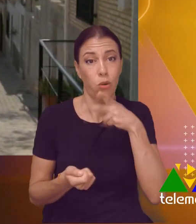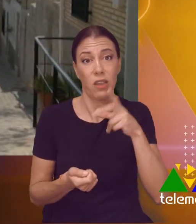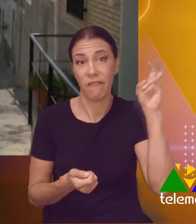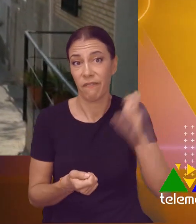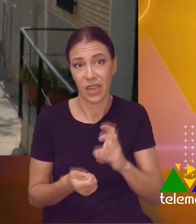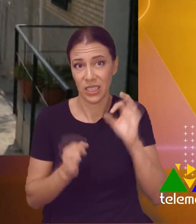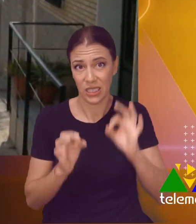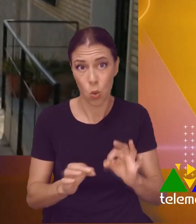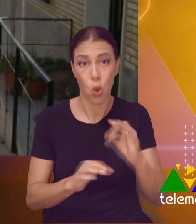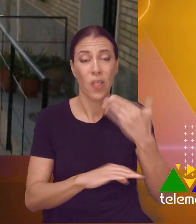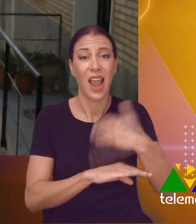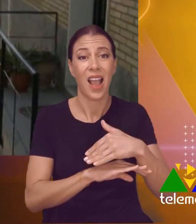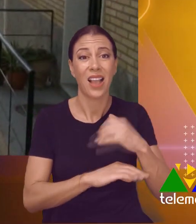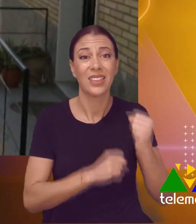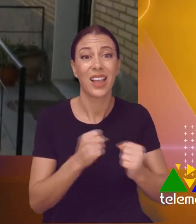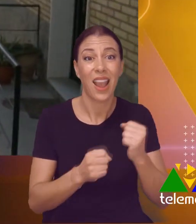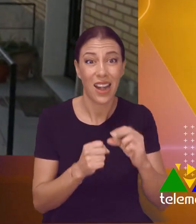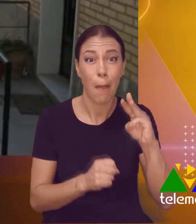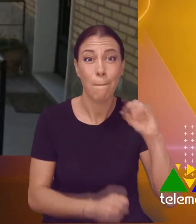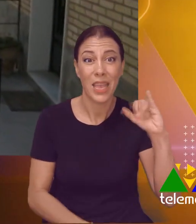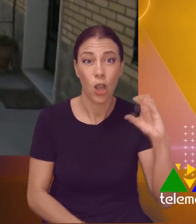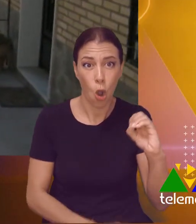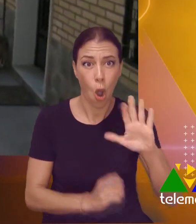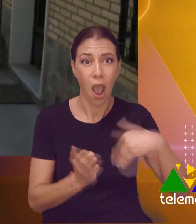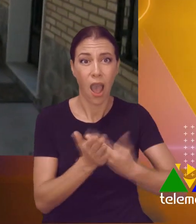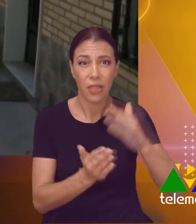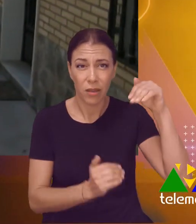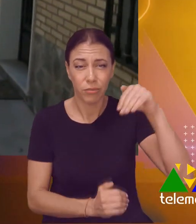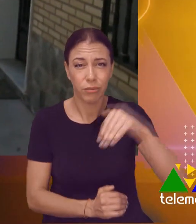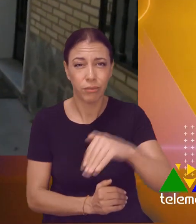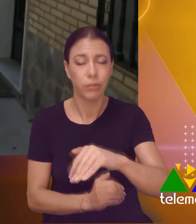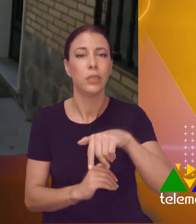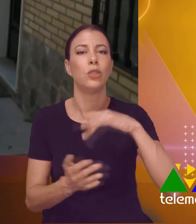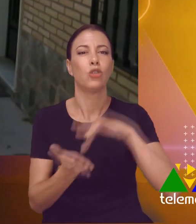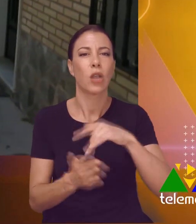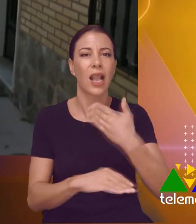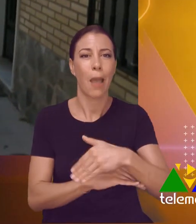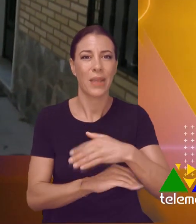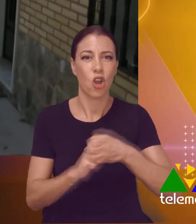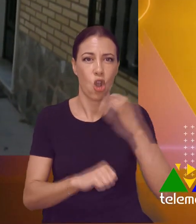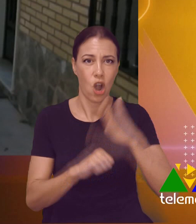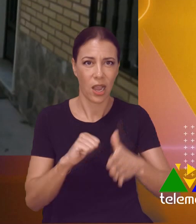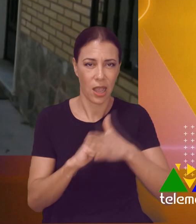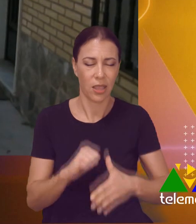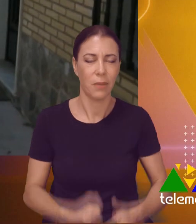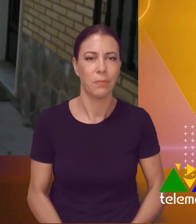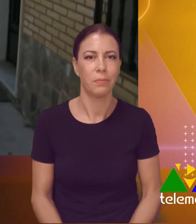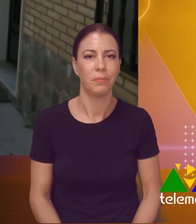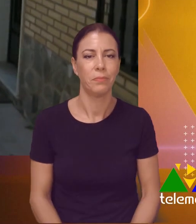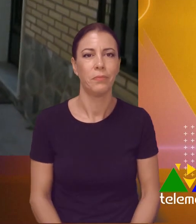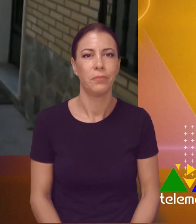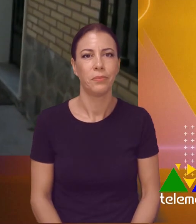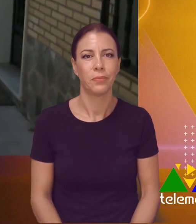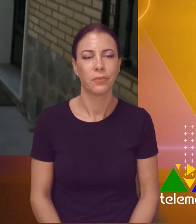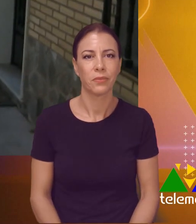podía provenir de la calle Carrera Pico hacia abajo, de la calle Tito hasta el Camino de las Cañas, otra de las salidas naturales hacia el